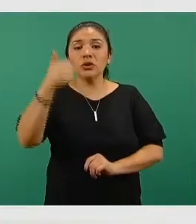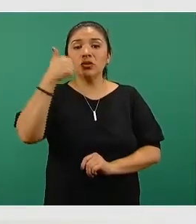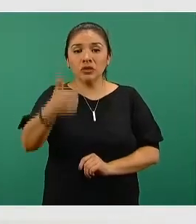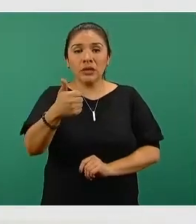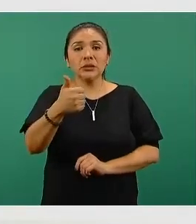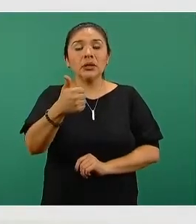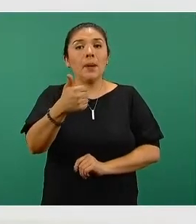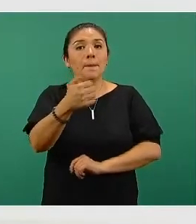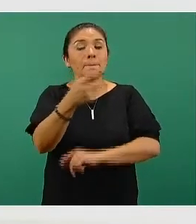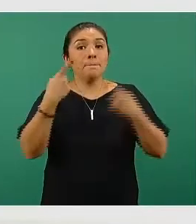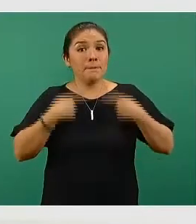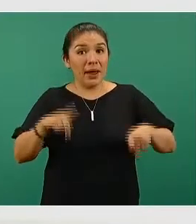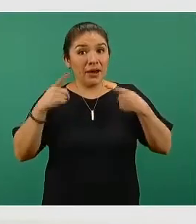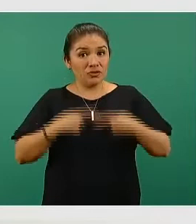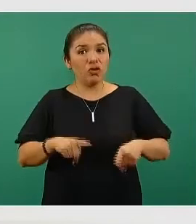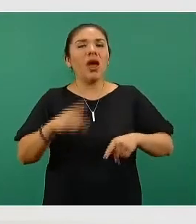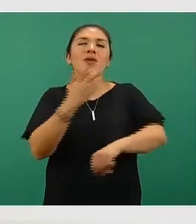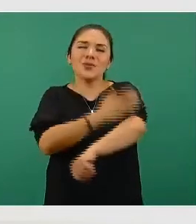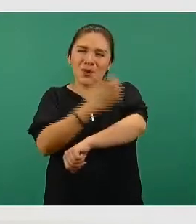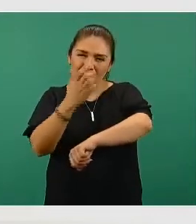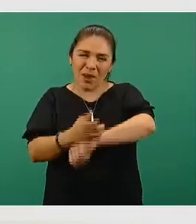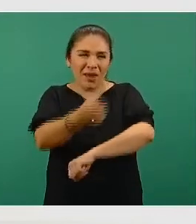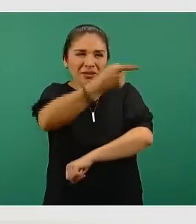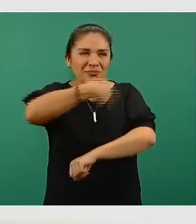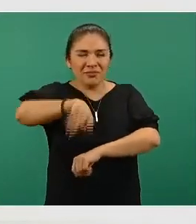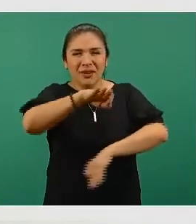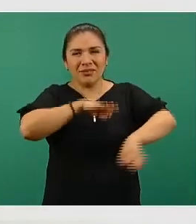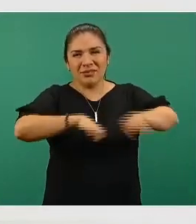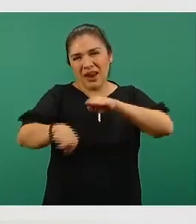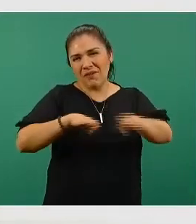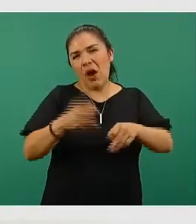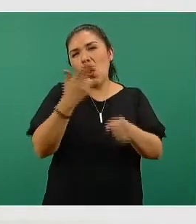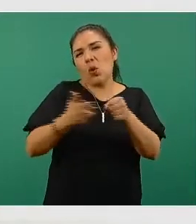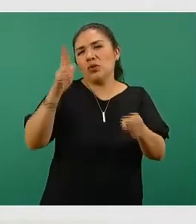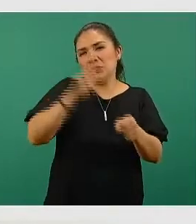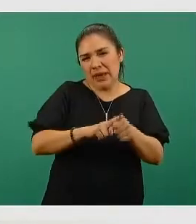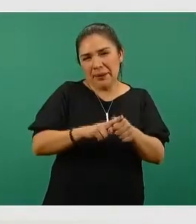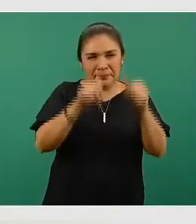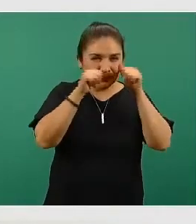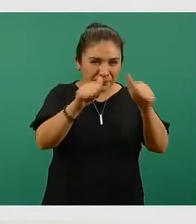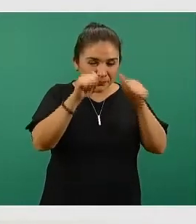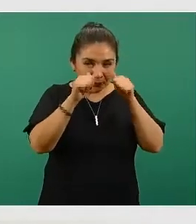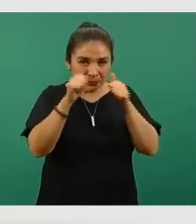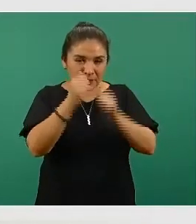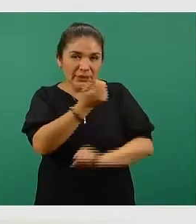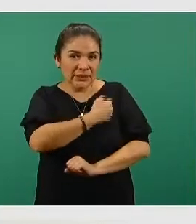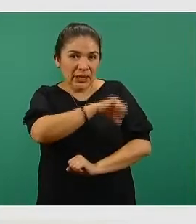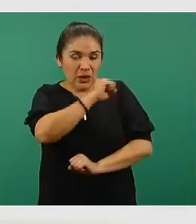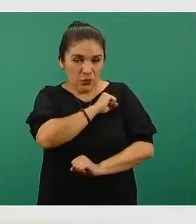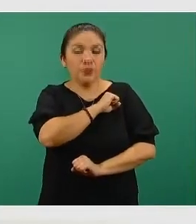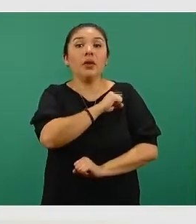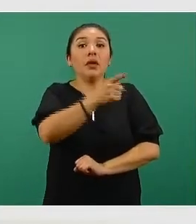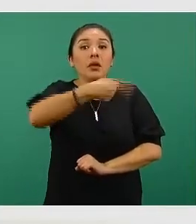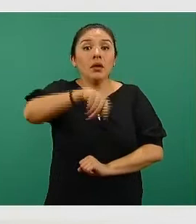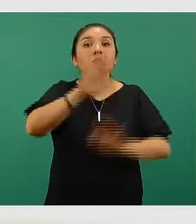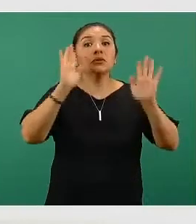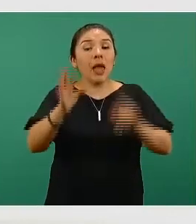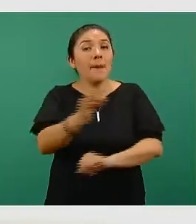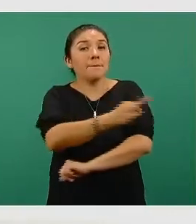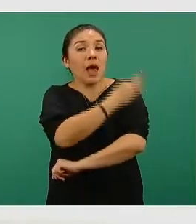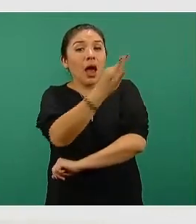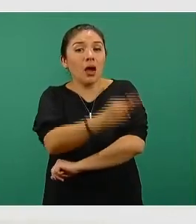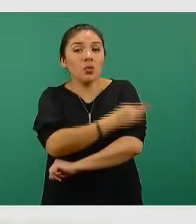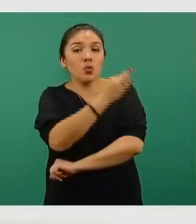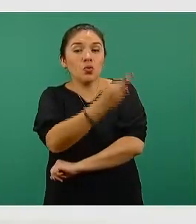791,406 personas, colegas del personal de salud de primera línea que se ha vacunado,